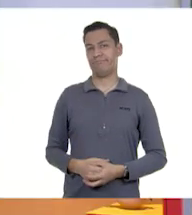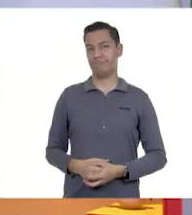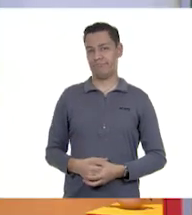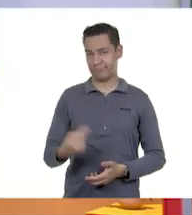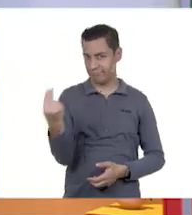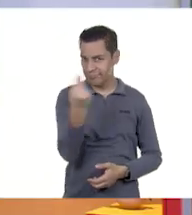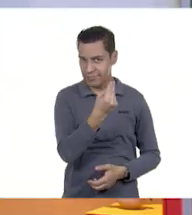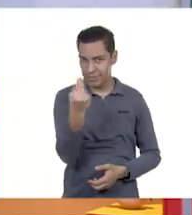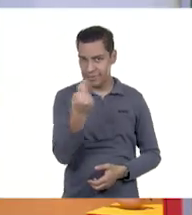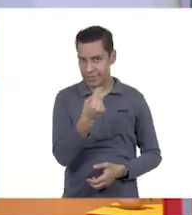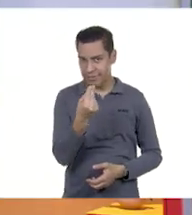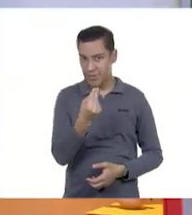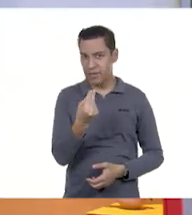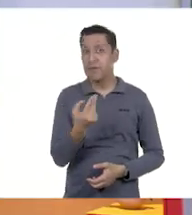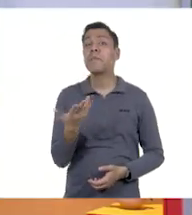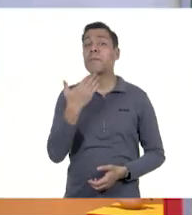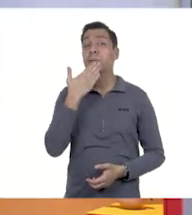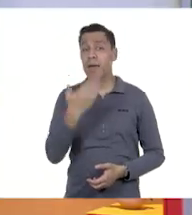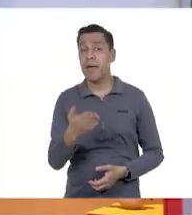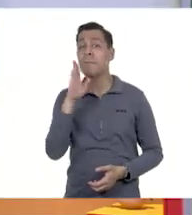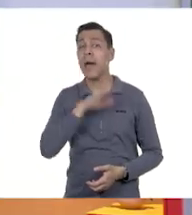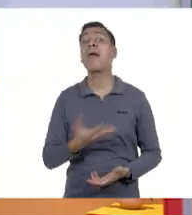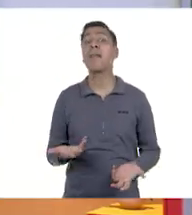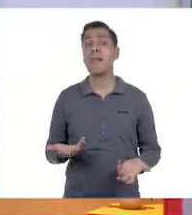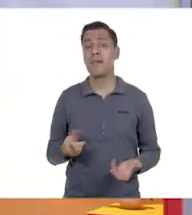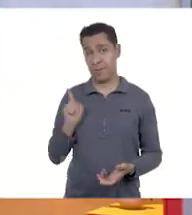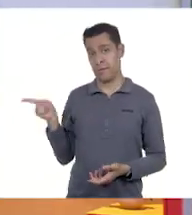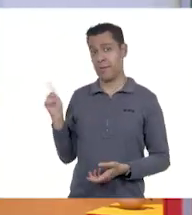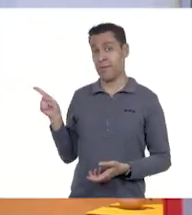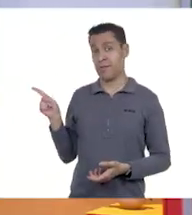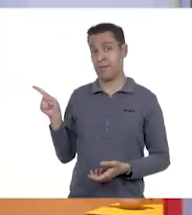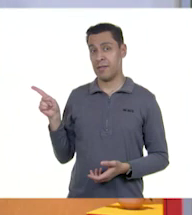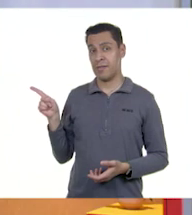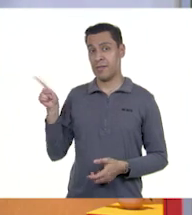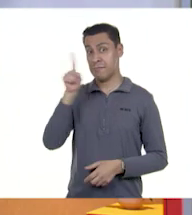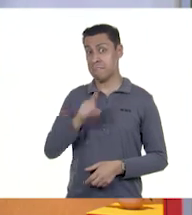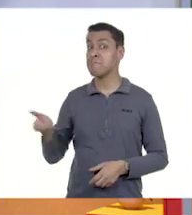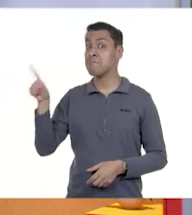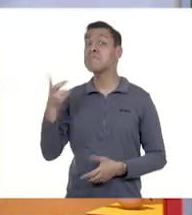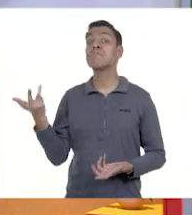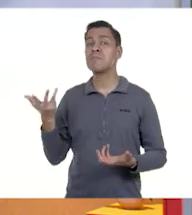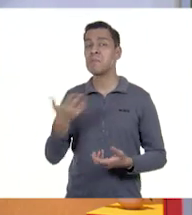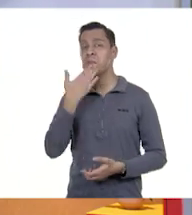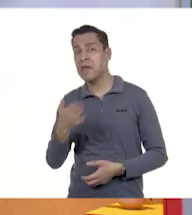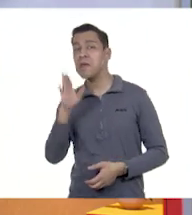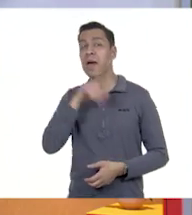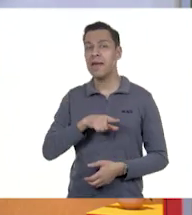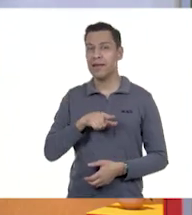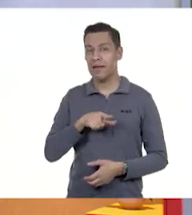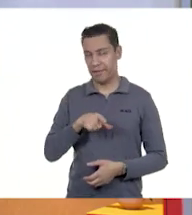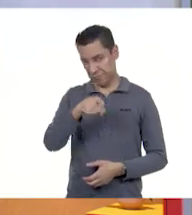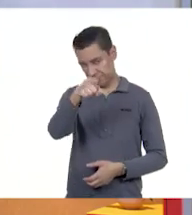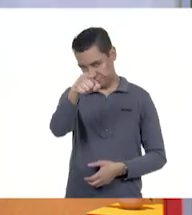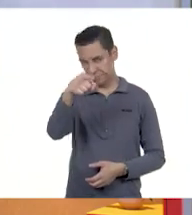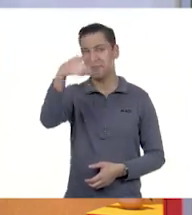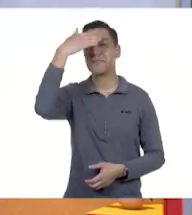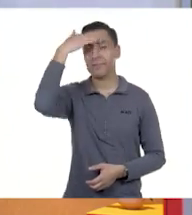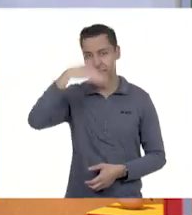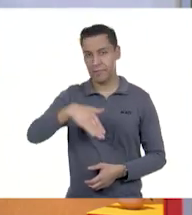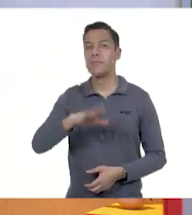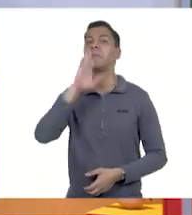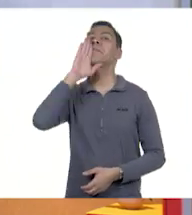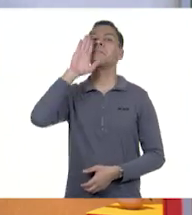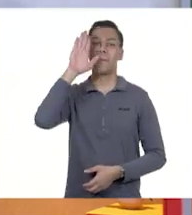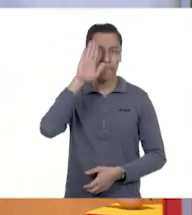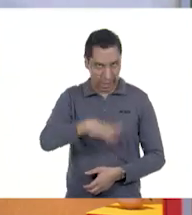tanto, esta es una actividad correcta. ¿O una actividad incorrecta? ¿Ustedes qué incorrecto. Dicen? Incorrecto.